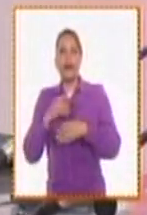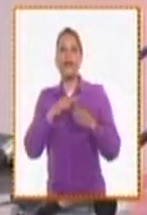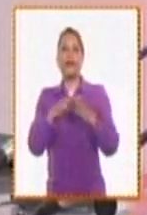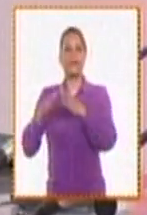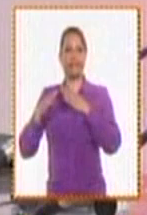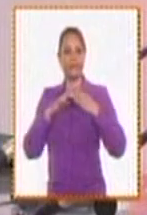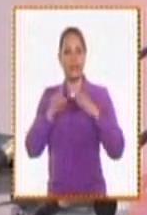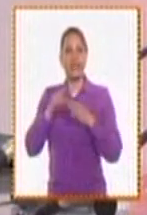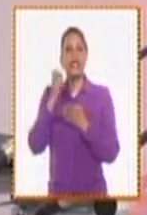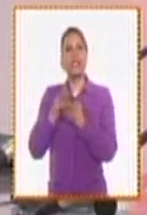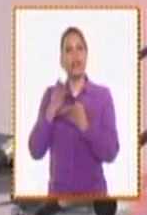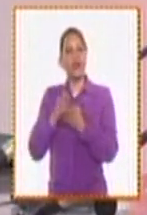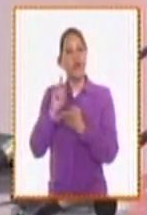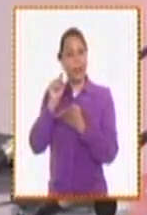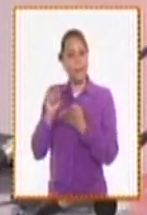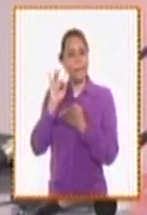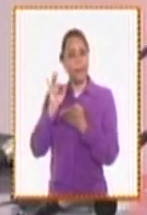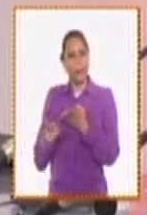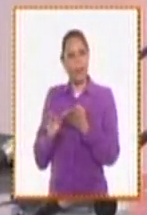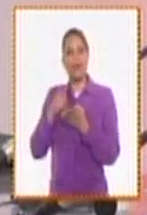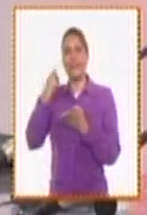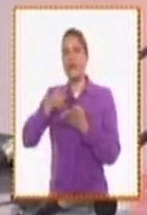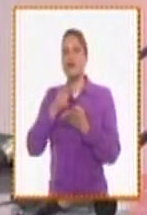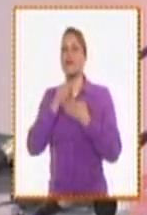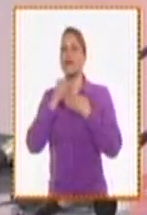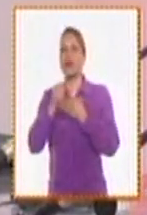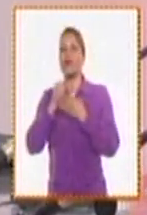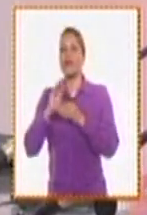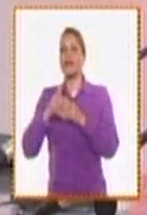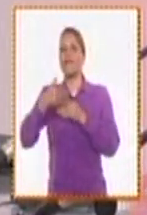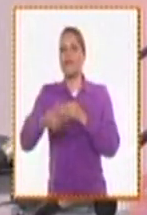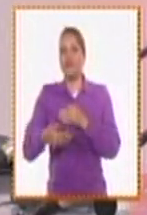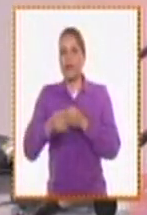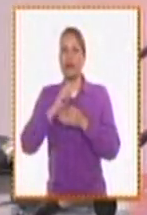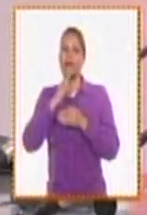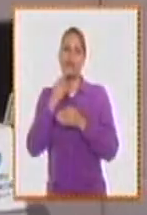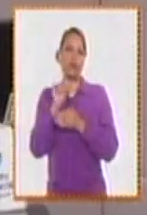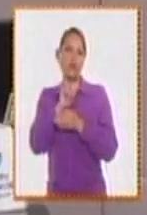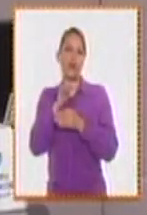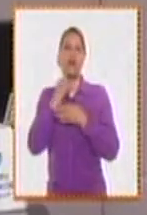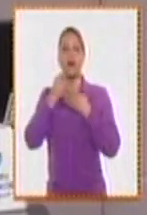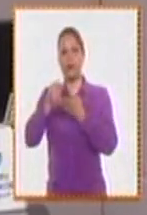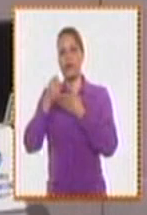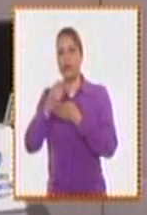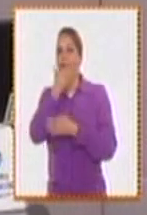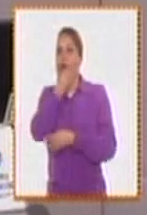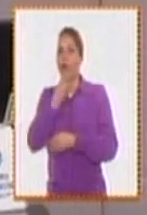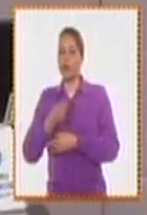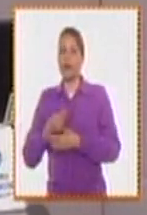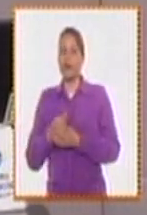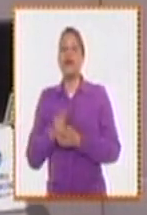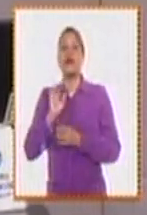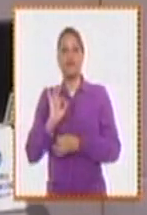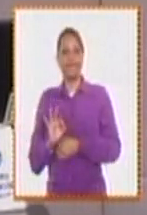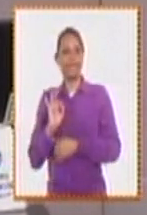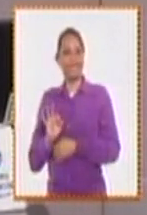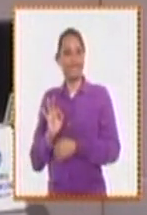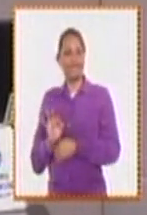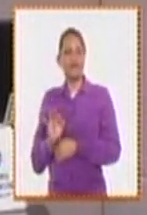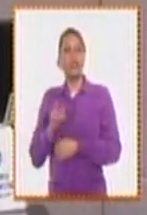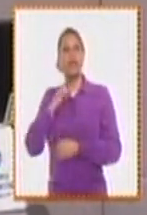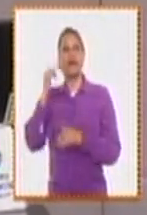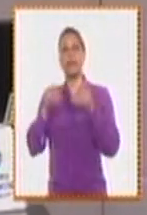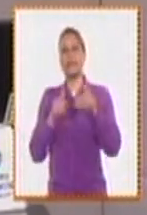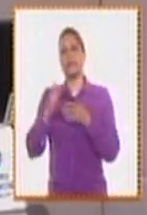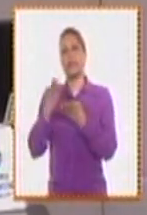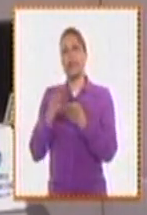la escuela tiene que actuar también hacia afuera de sus muros, ¿no? Así mismo es. Y esa es la participación de la escuela,